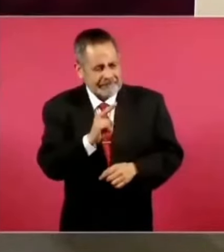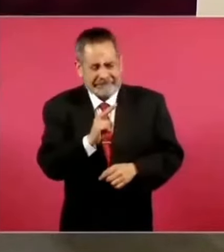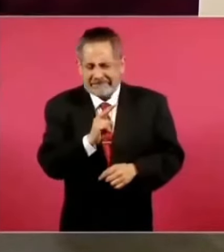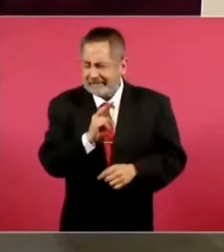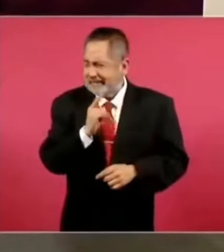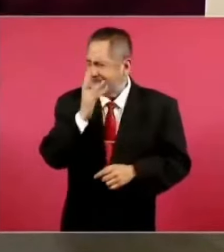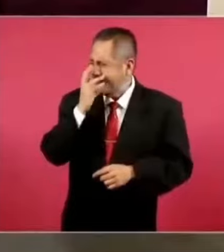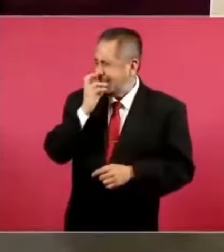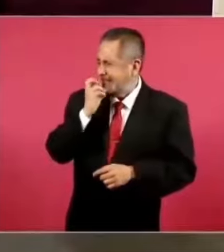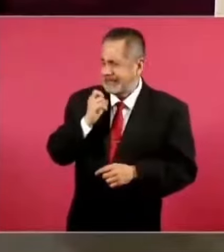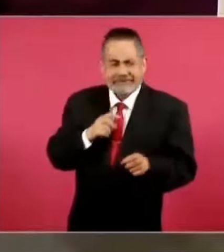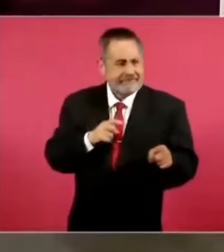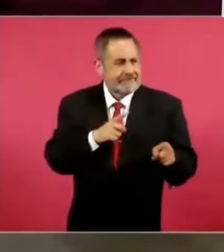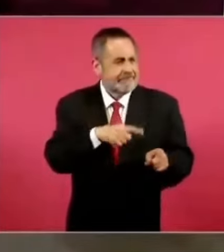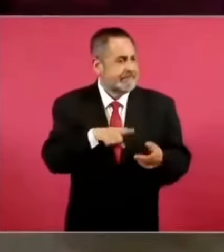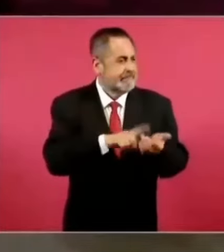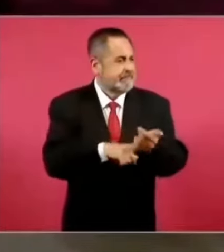Es un asunto de salud.